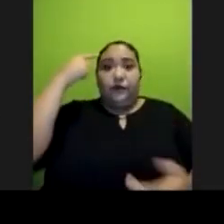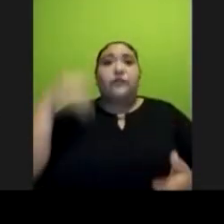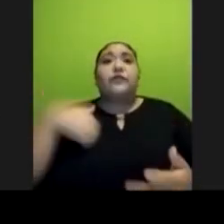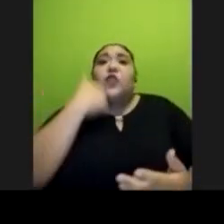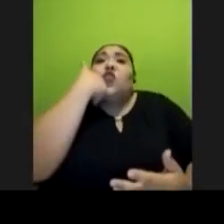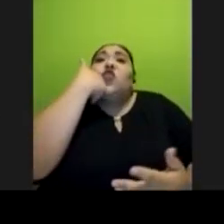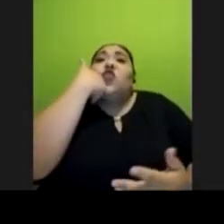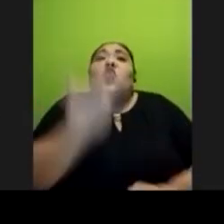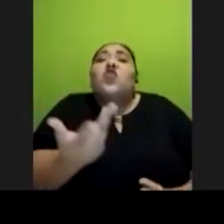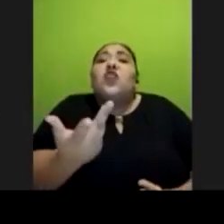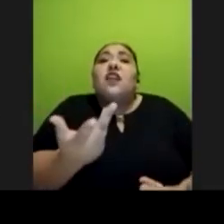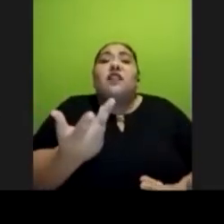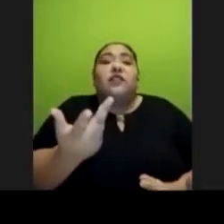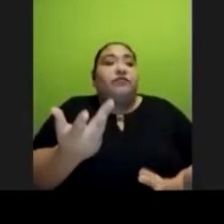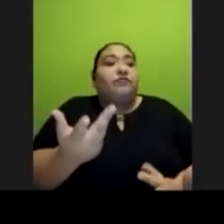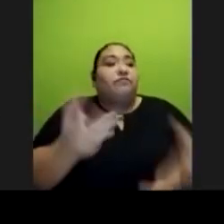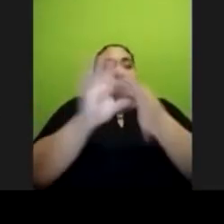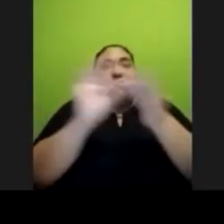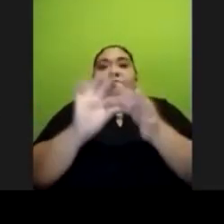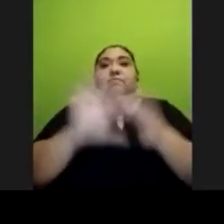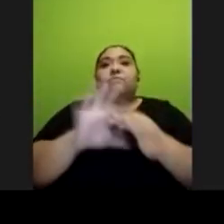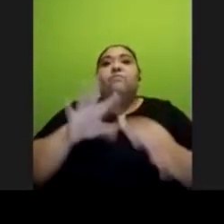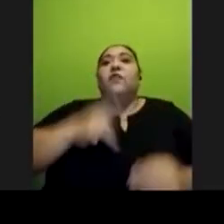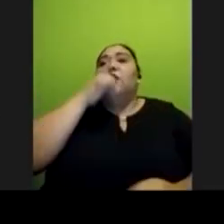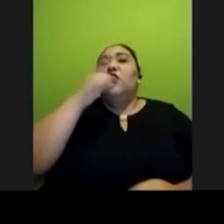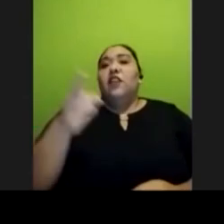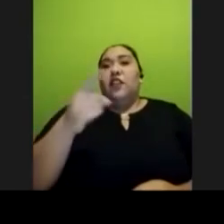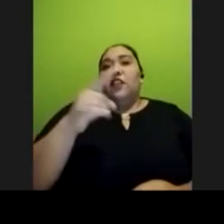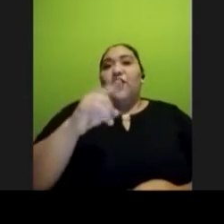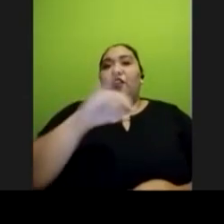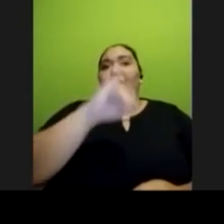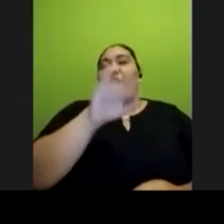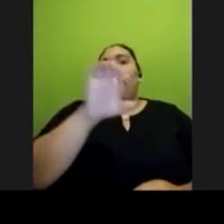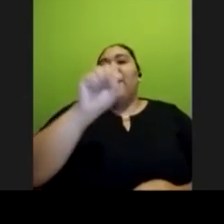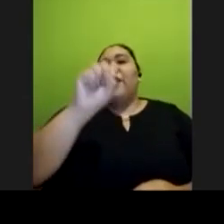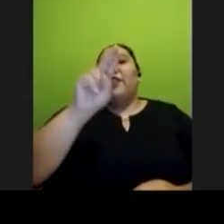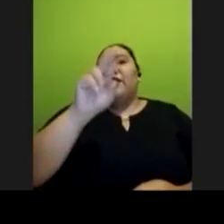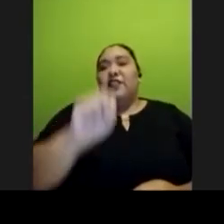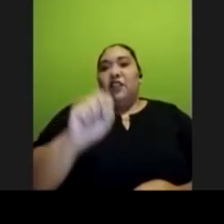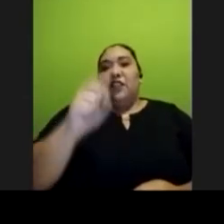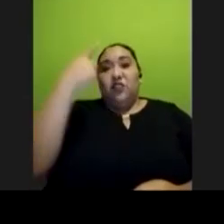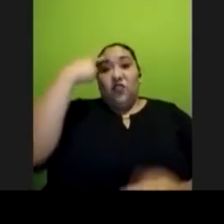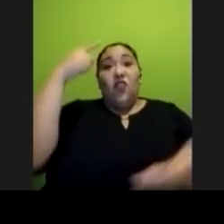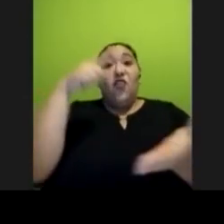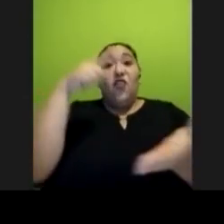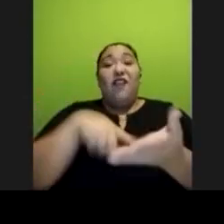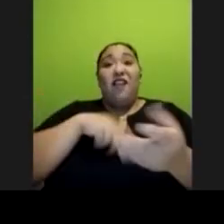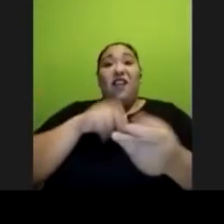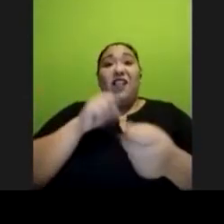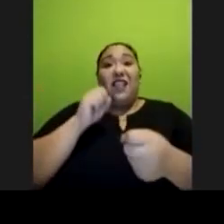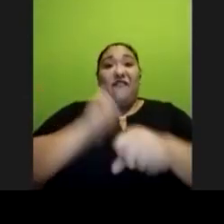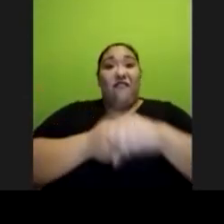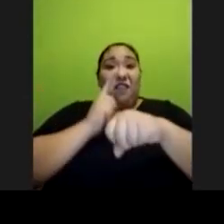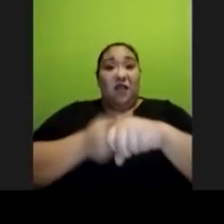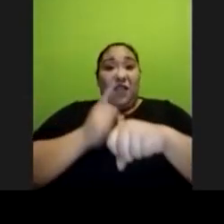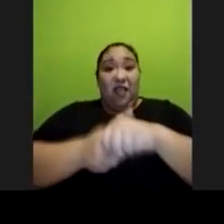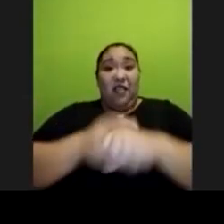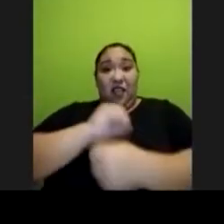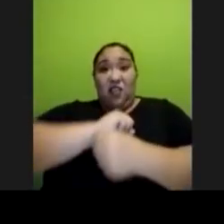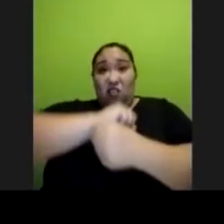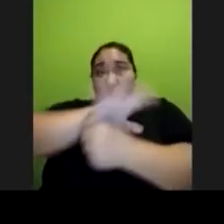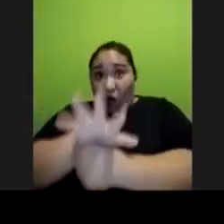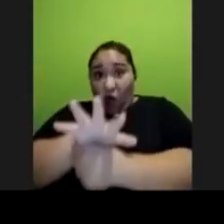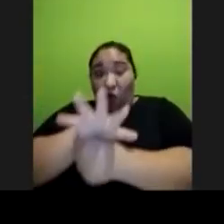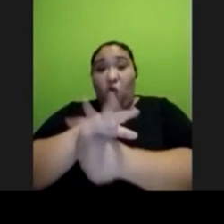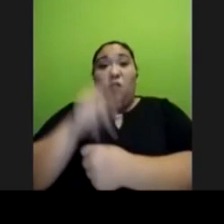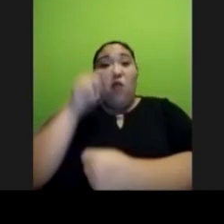la enfermedad del COVID es discriminatoria en el sentido de que, o sea, no es discriminatoria en el sentido de que a